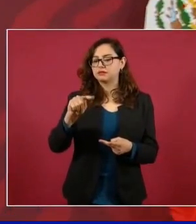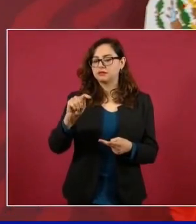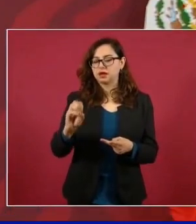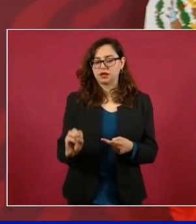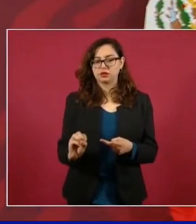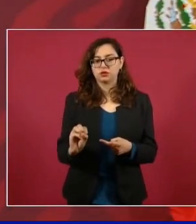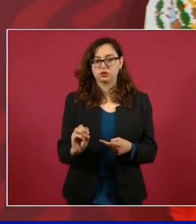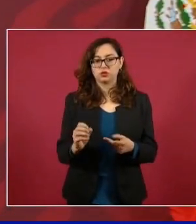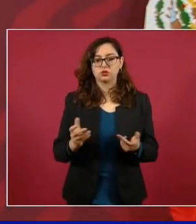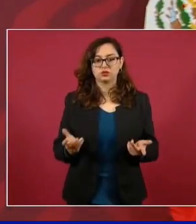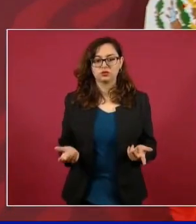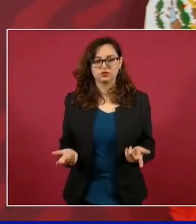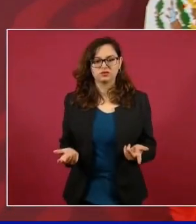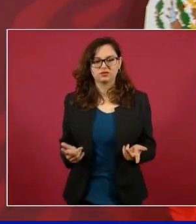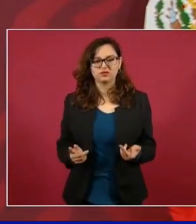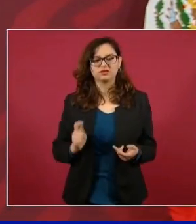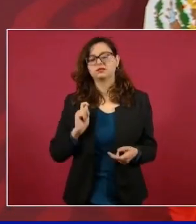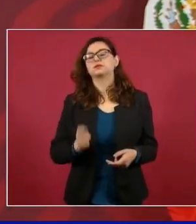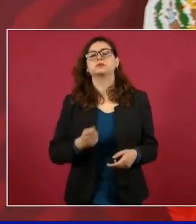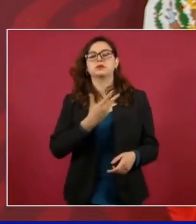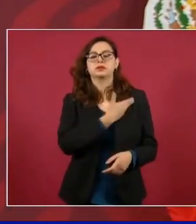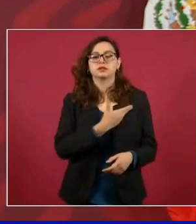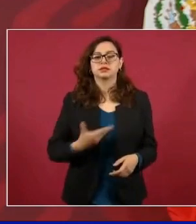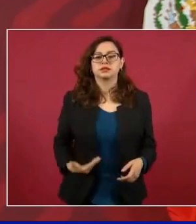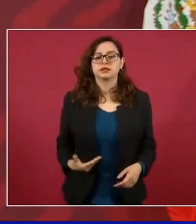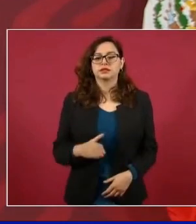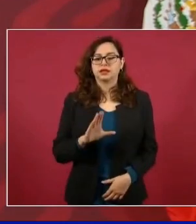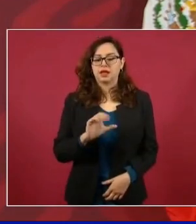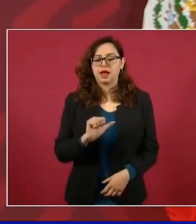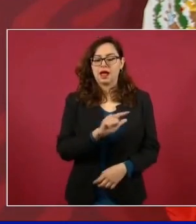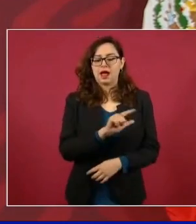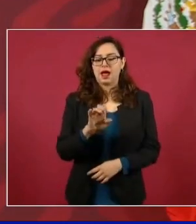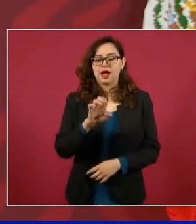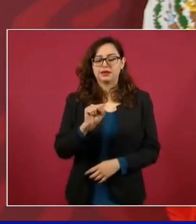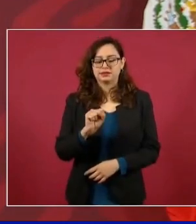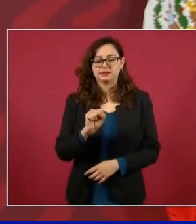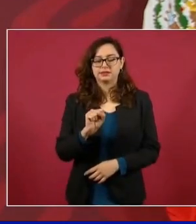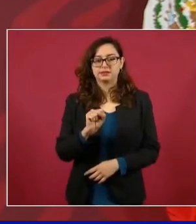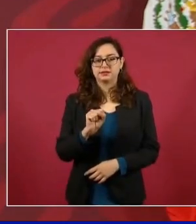El presidente Calles influye